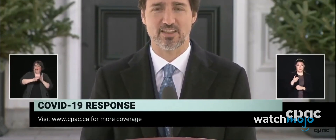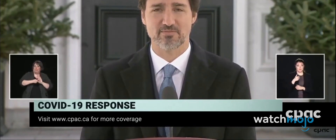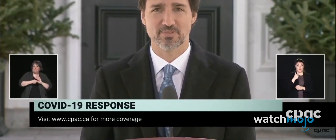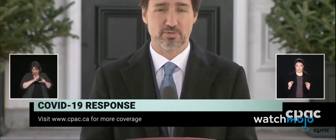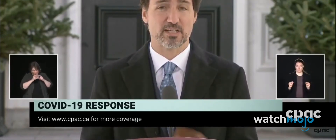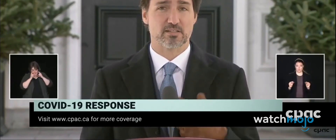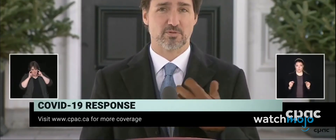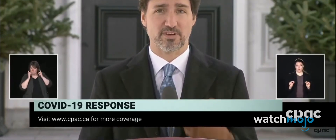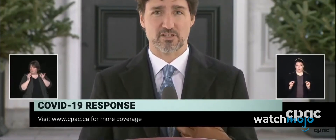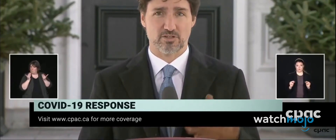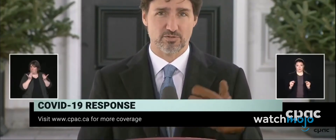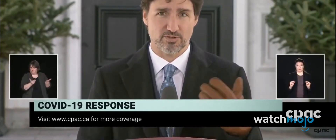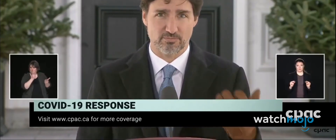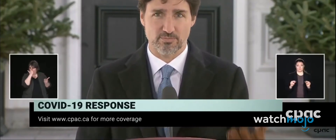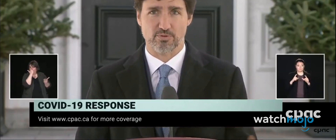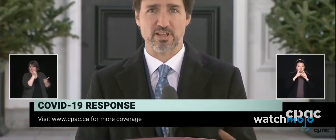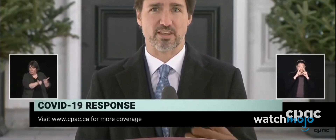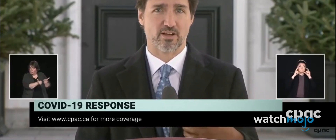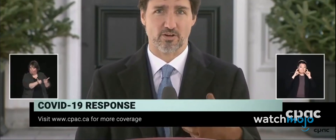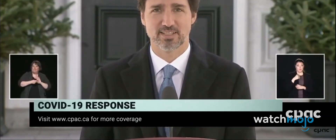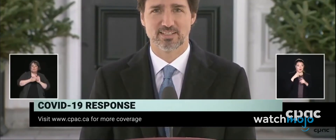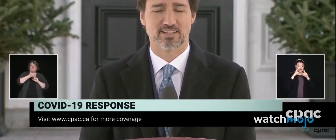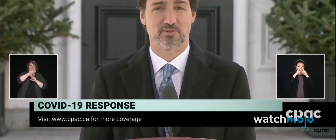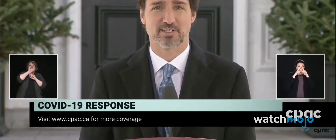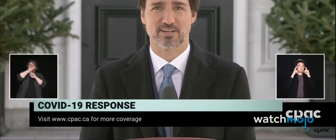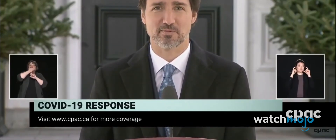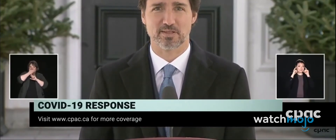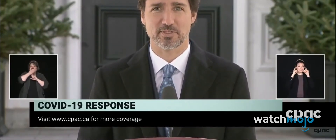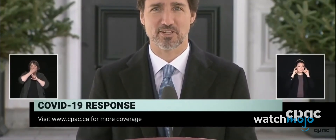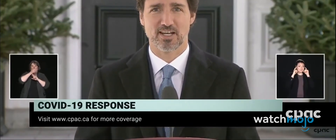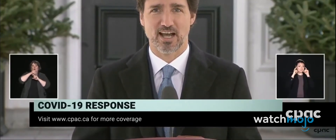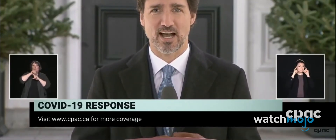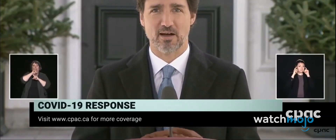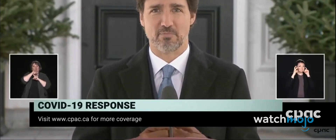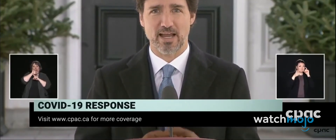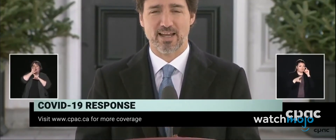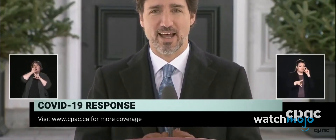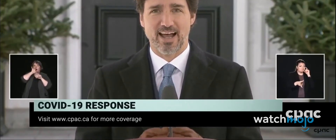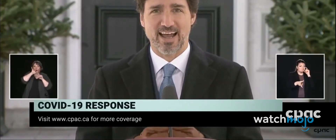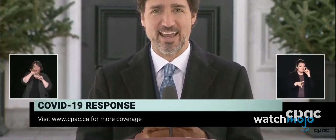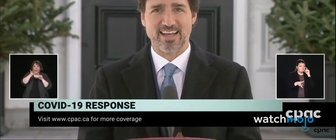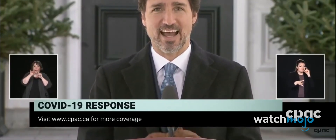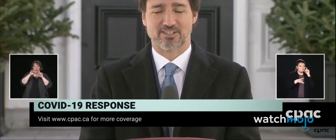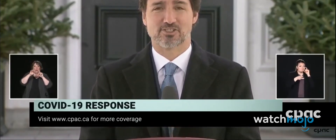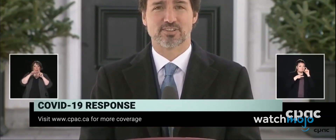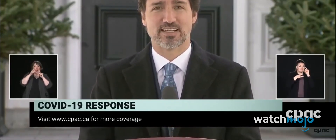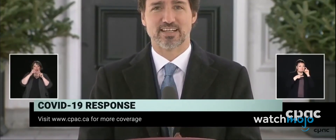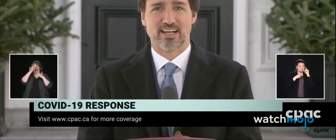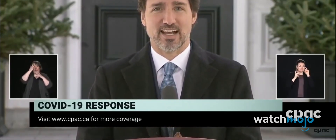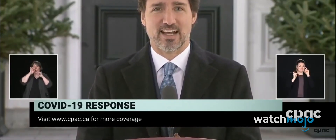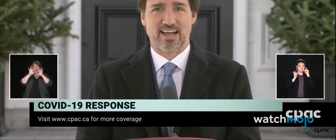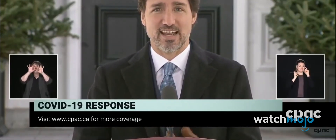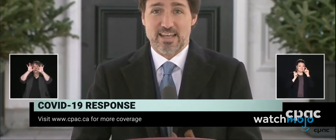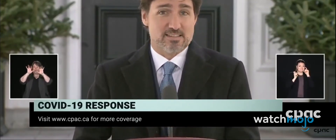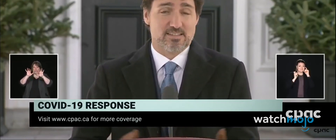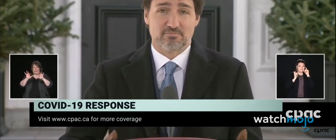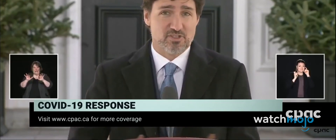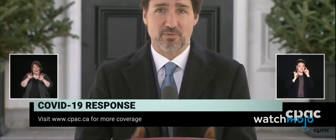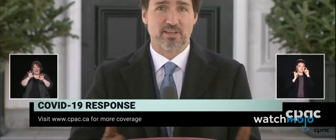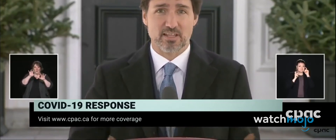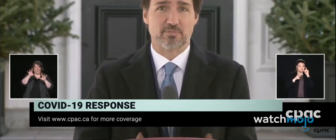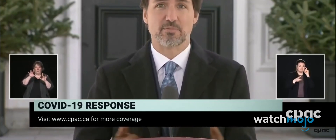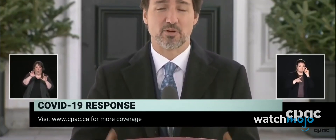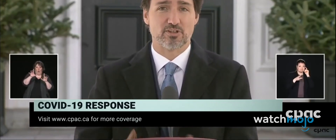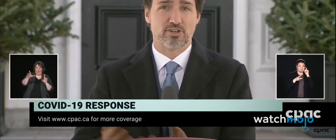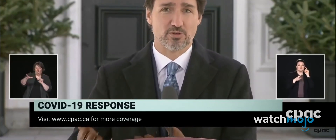moistly on them. Aunque admitió que no era un experto en salud, intentó explicar cómo las máscaras podrían ser útiles, diciendo que protegerían a